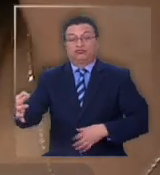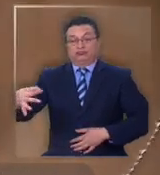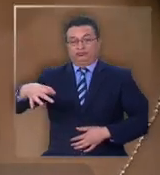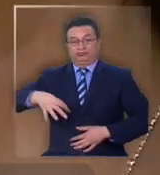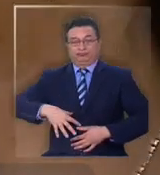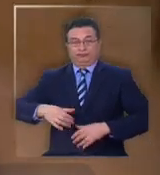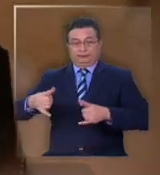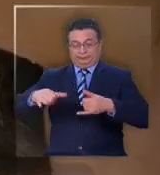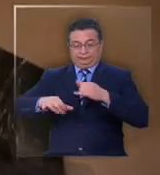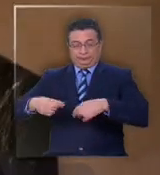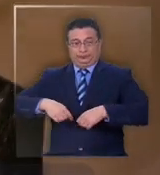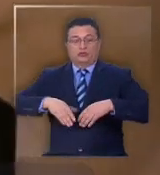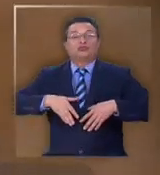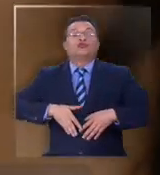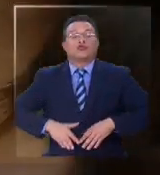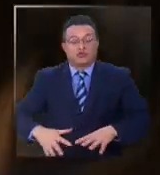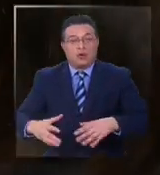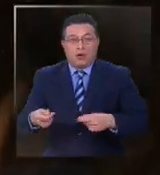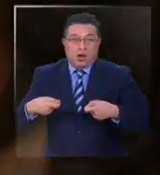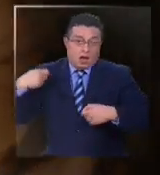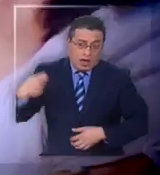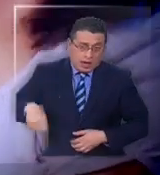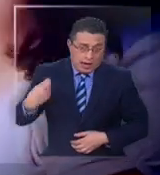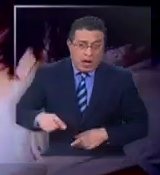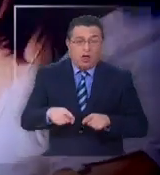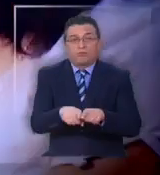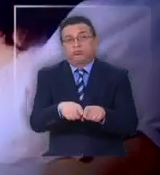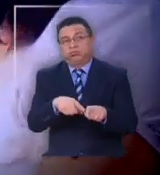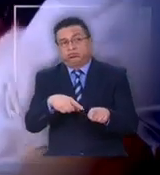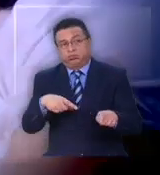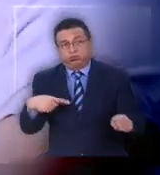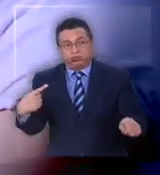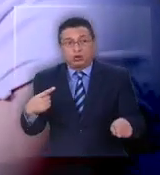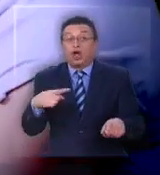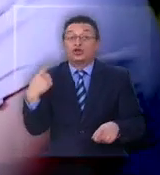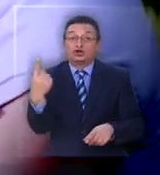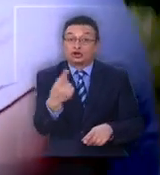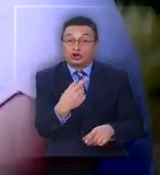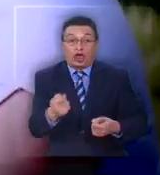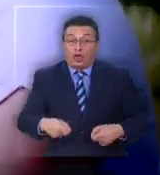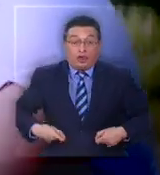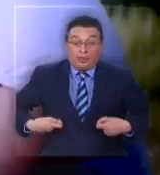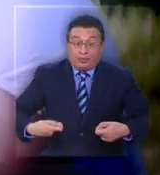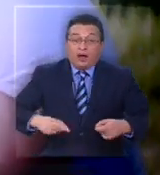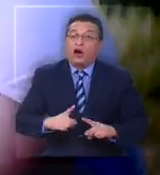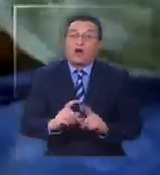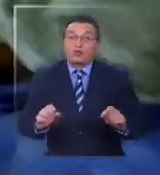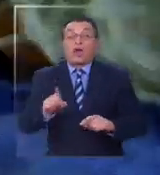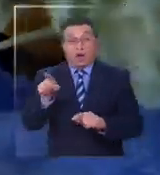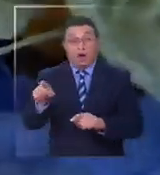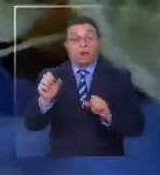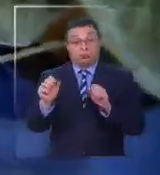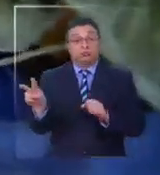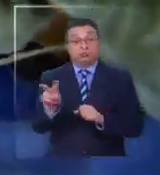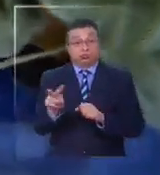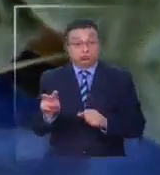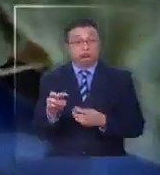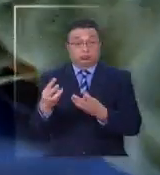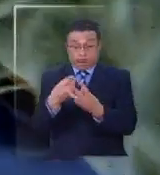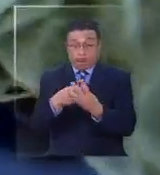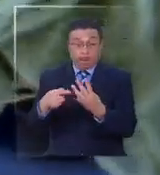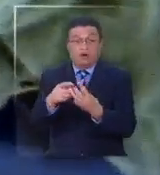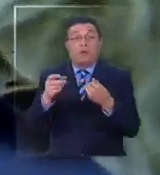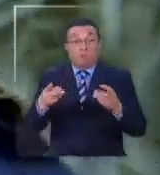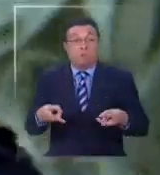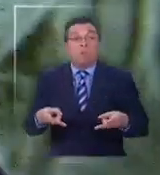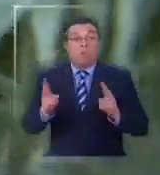inseminación artificial, un procedimiento costoso y extenso al que no todos pueden acceder, pero que a Rocío, Susana y Rafael